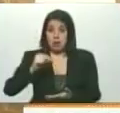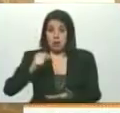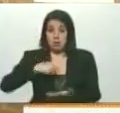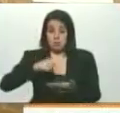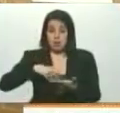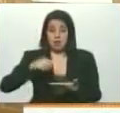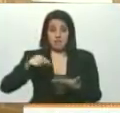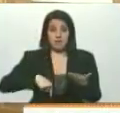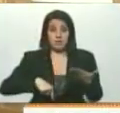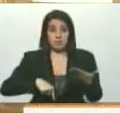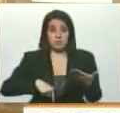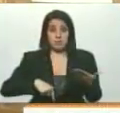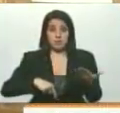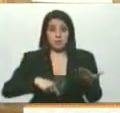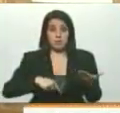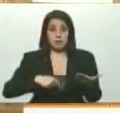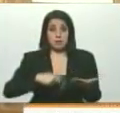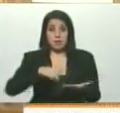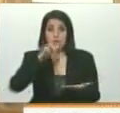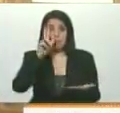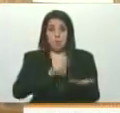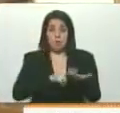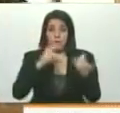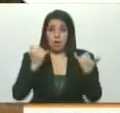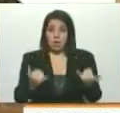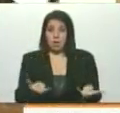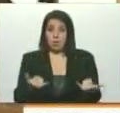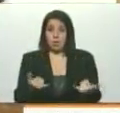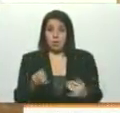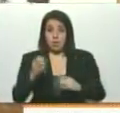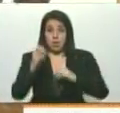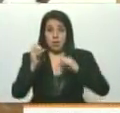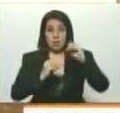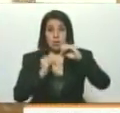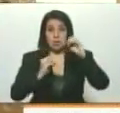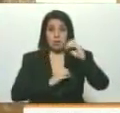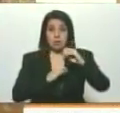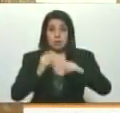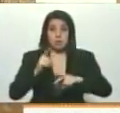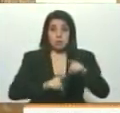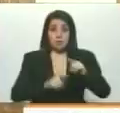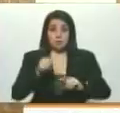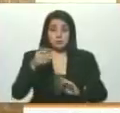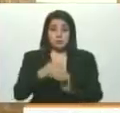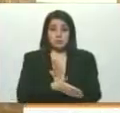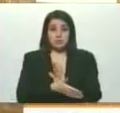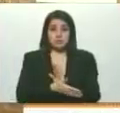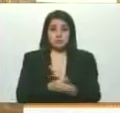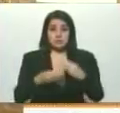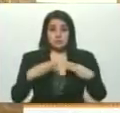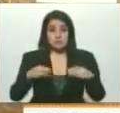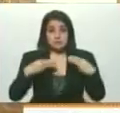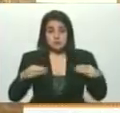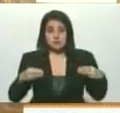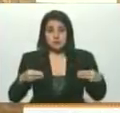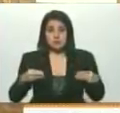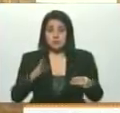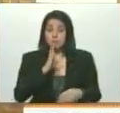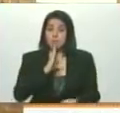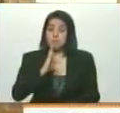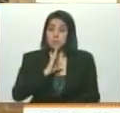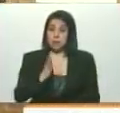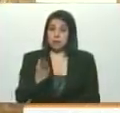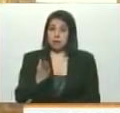firmen en cuenta aprobado y banesco pasará a formar parte de la banca pública creo